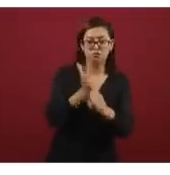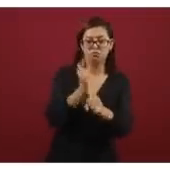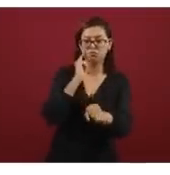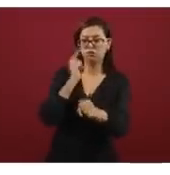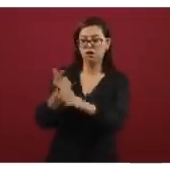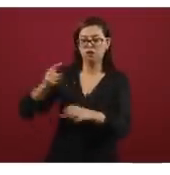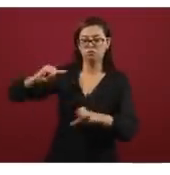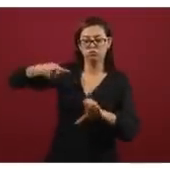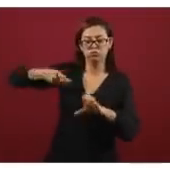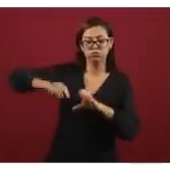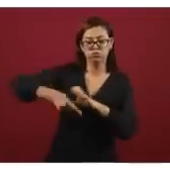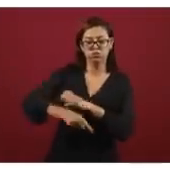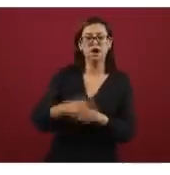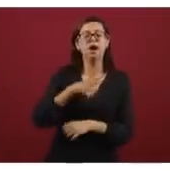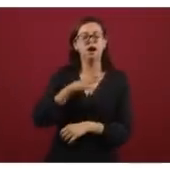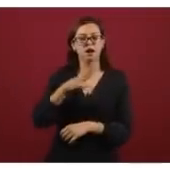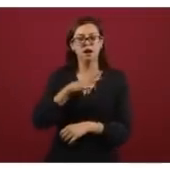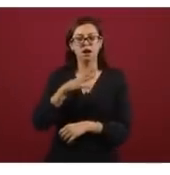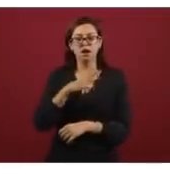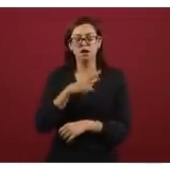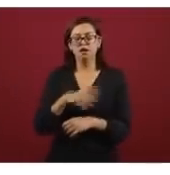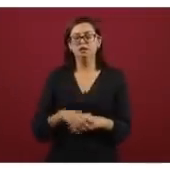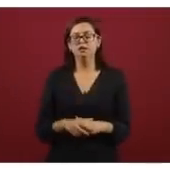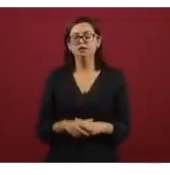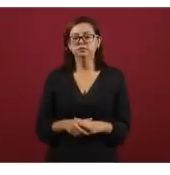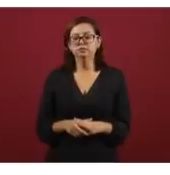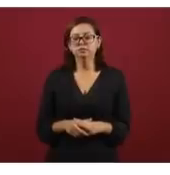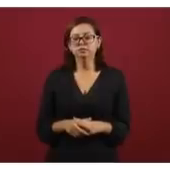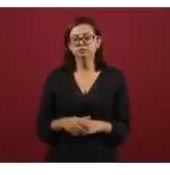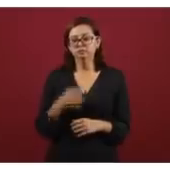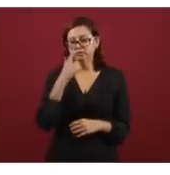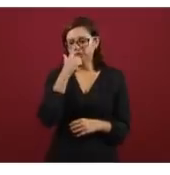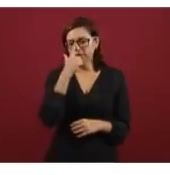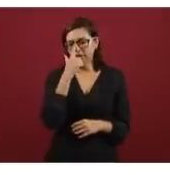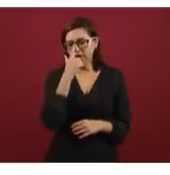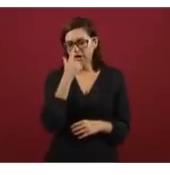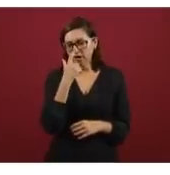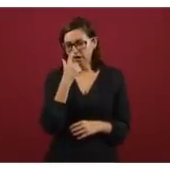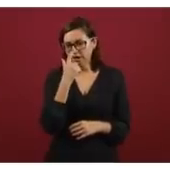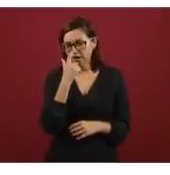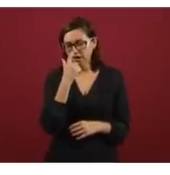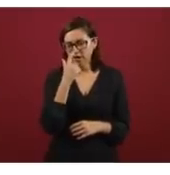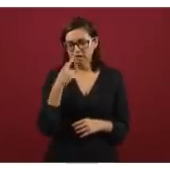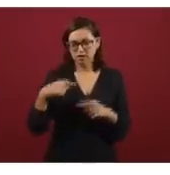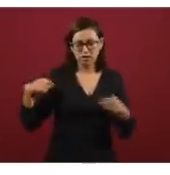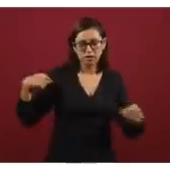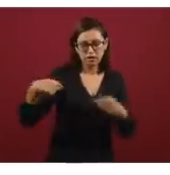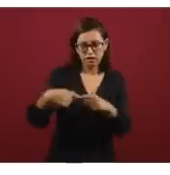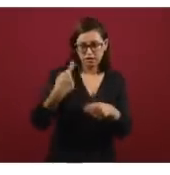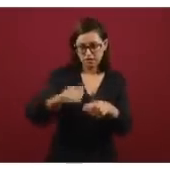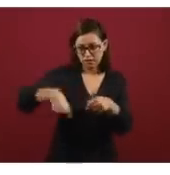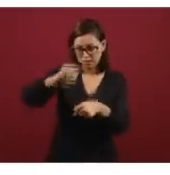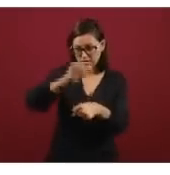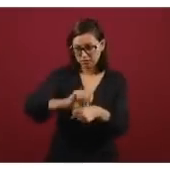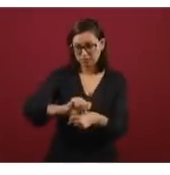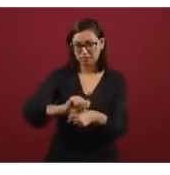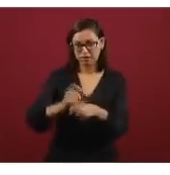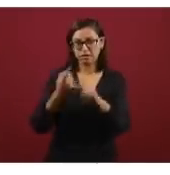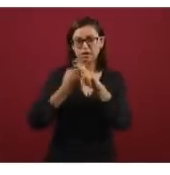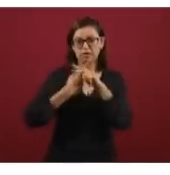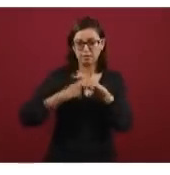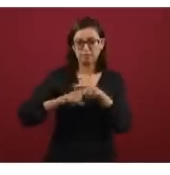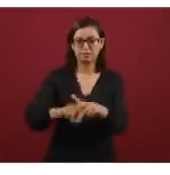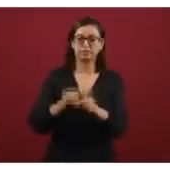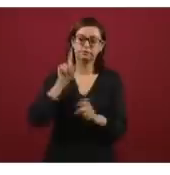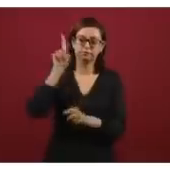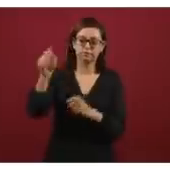momento. A fines de septiembre, es probable que ya en fines de esta semana, entre un pozo